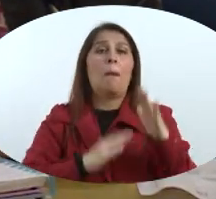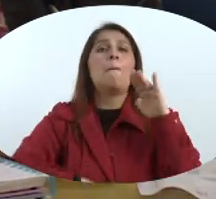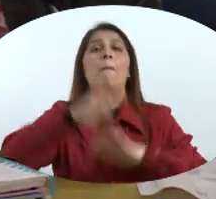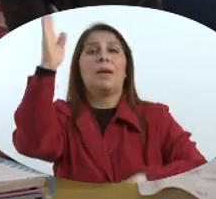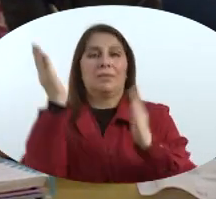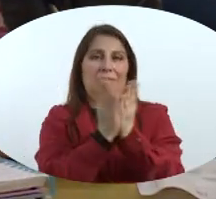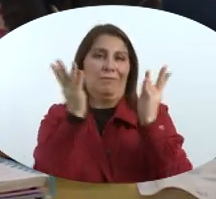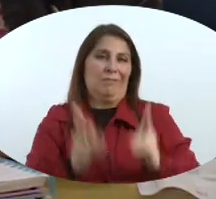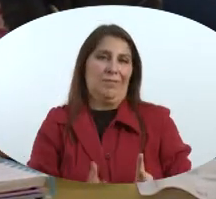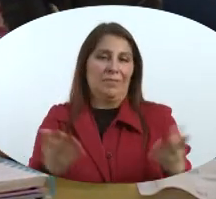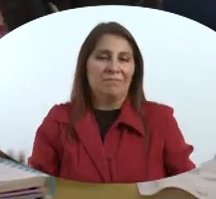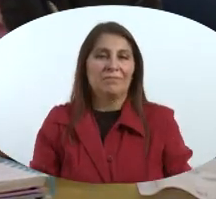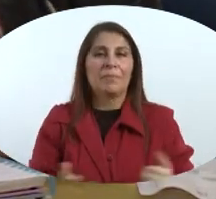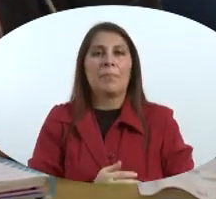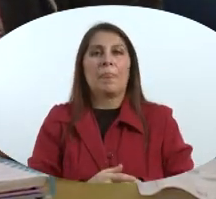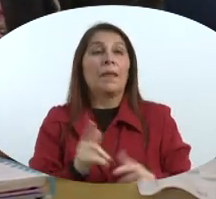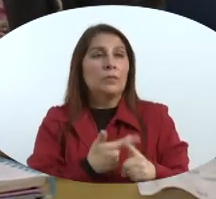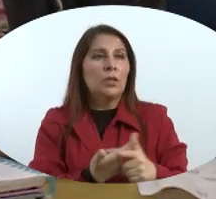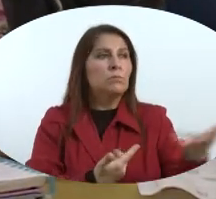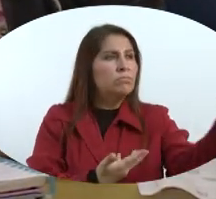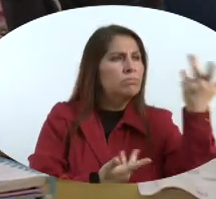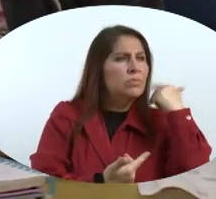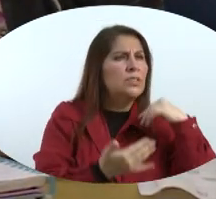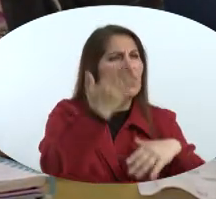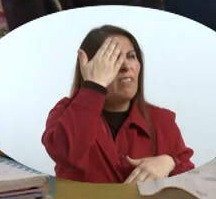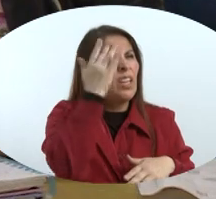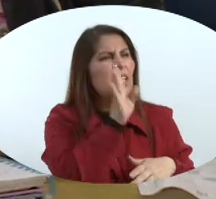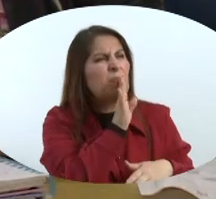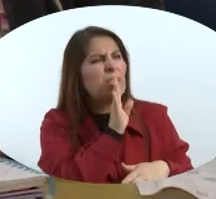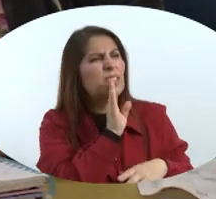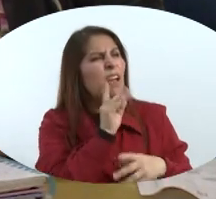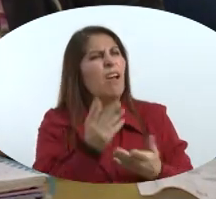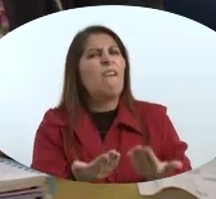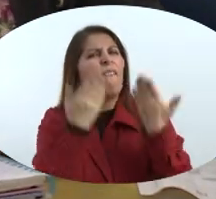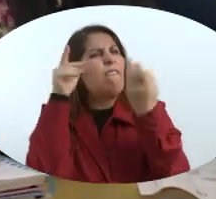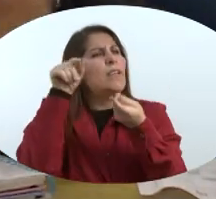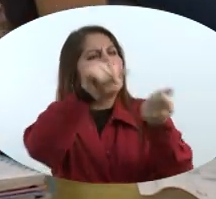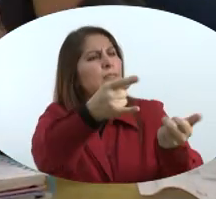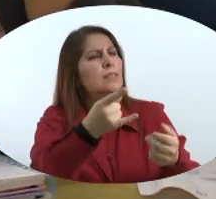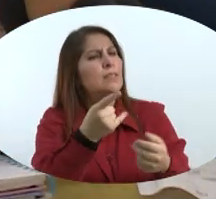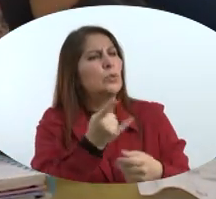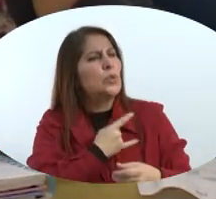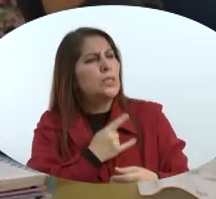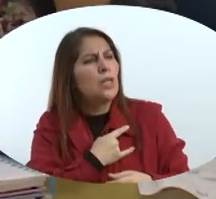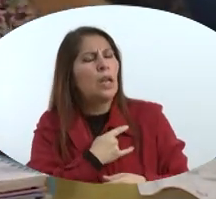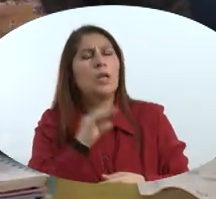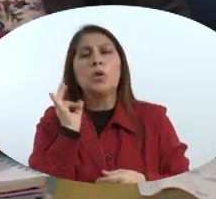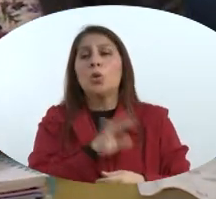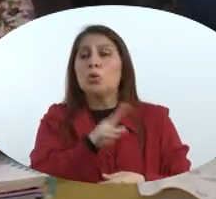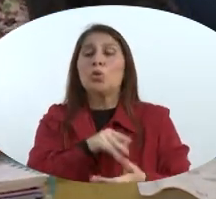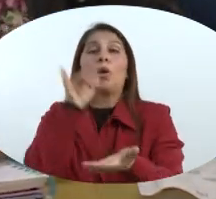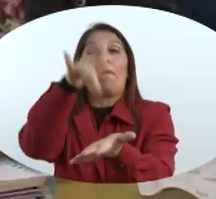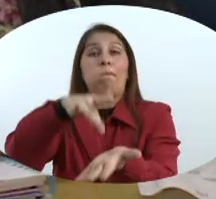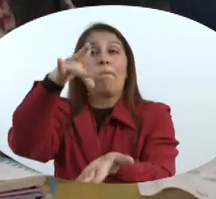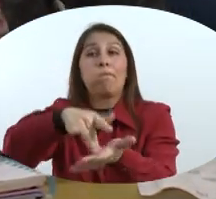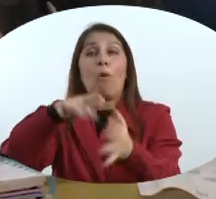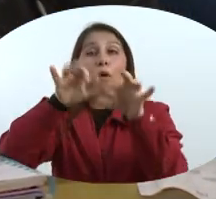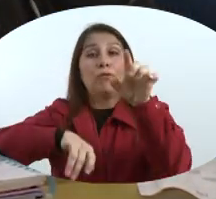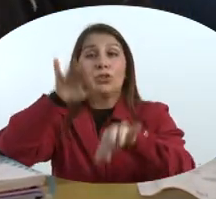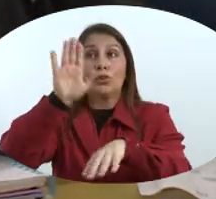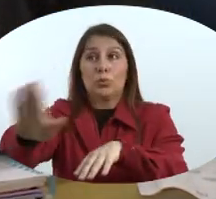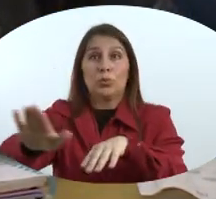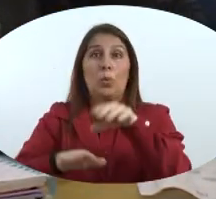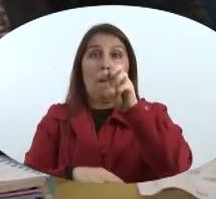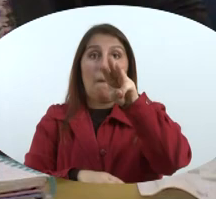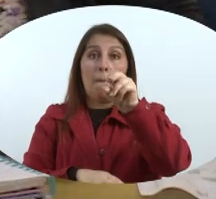para los estudiantes entonces estar al tanto de los problemas que hay en bienestar universitario hemos estado 10.000 veces en la oficina de mario porque es importante